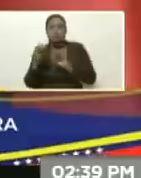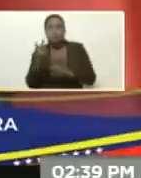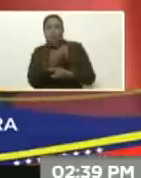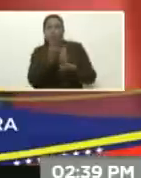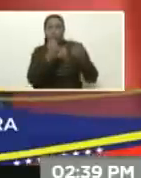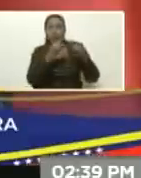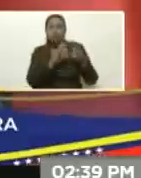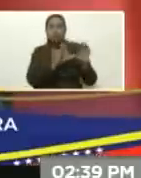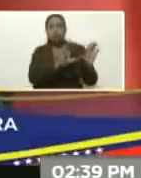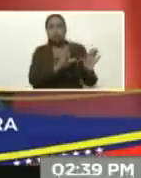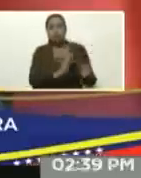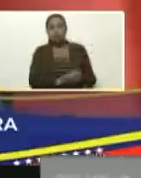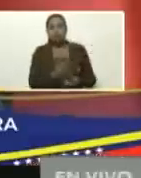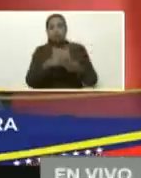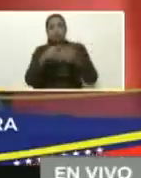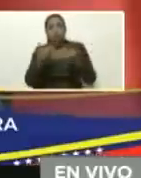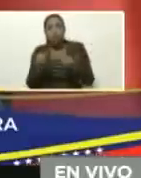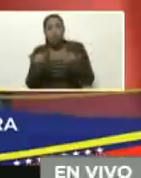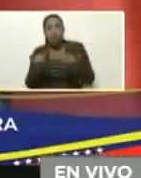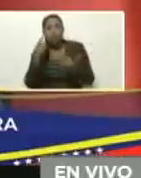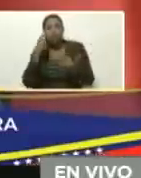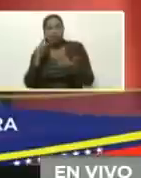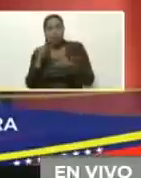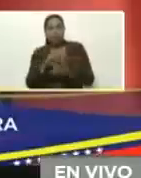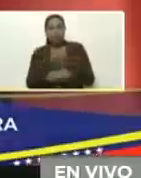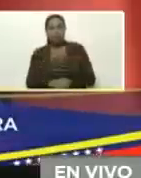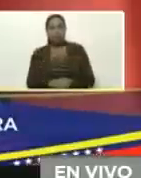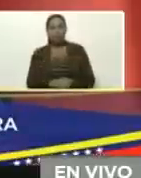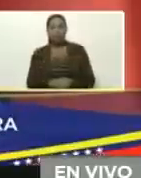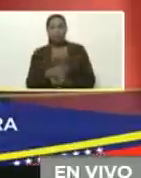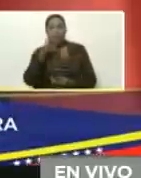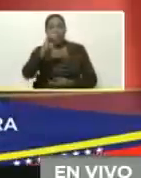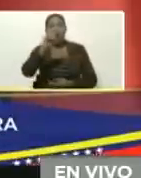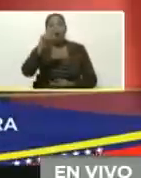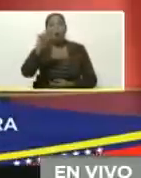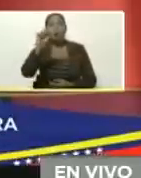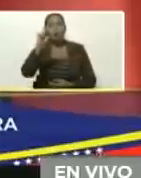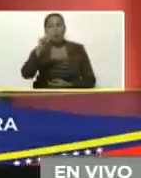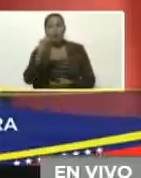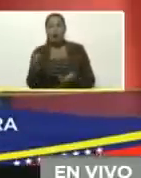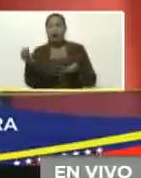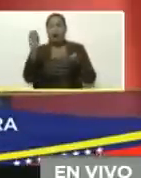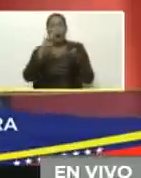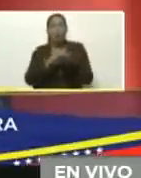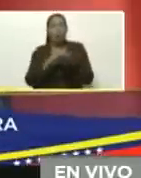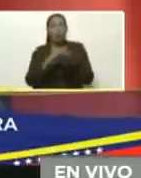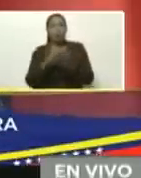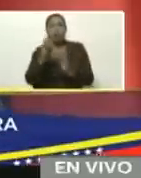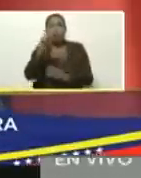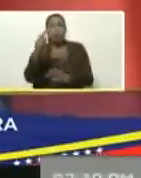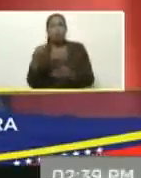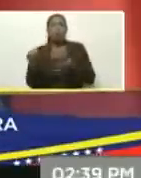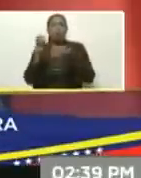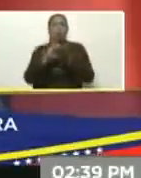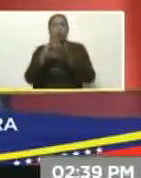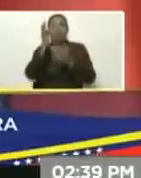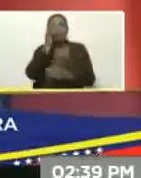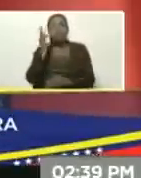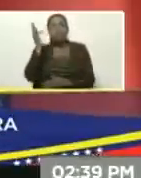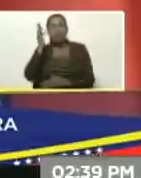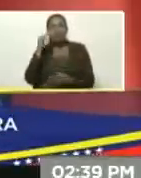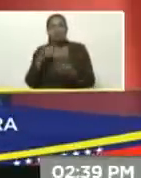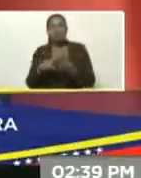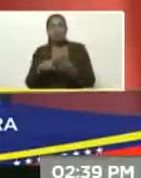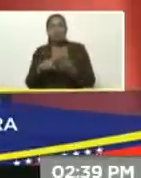Finlandia. Ahora pues han salido de la OTAN y han vuelto a la OTAN otra vez. Francia